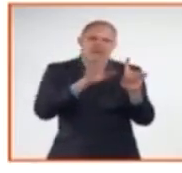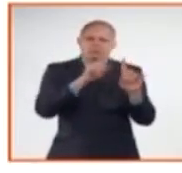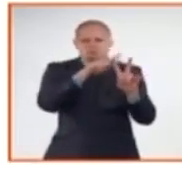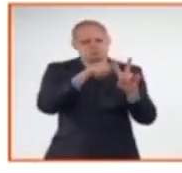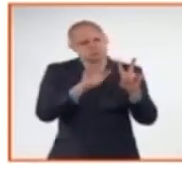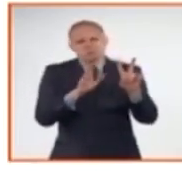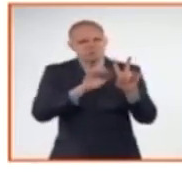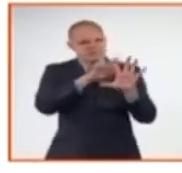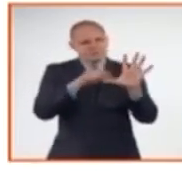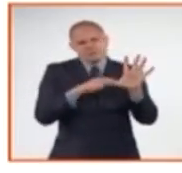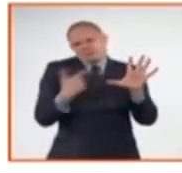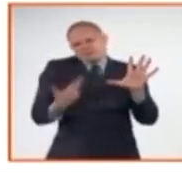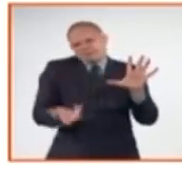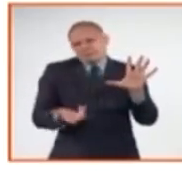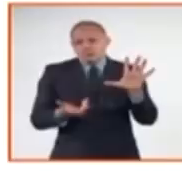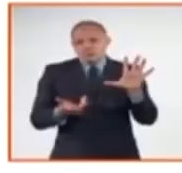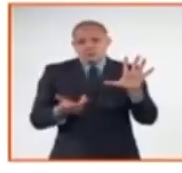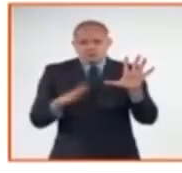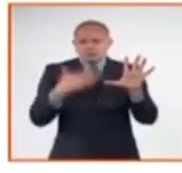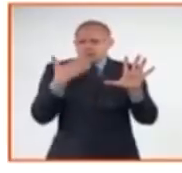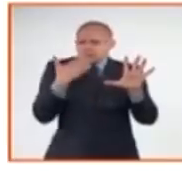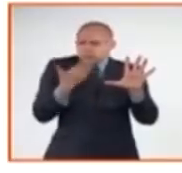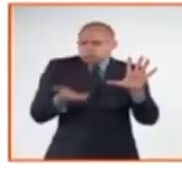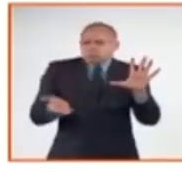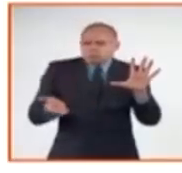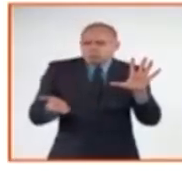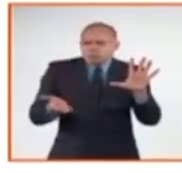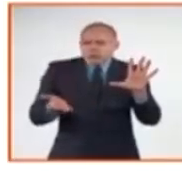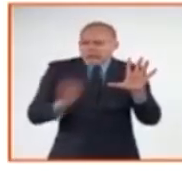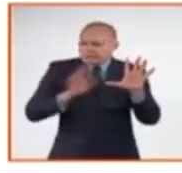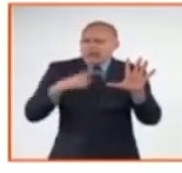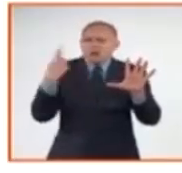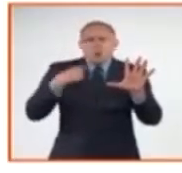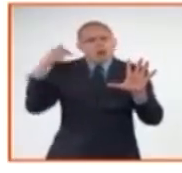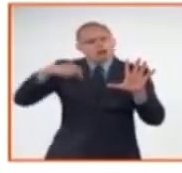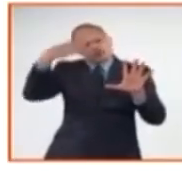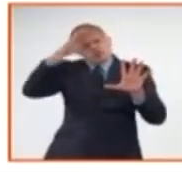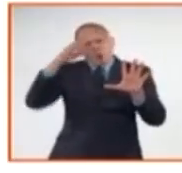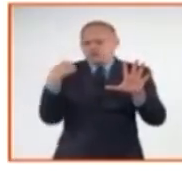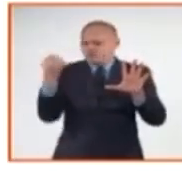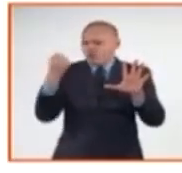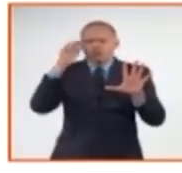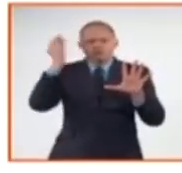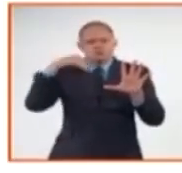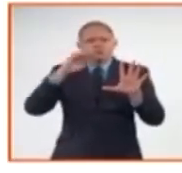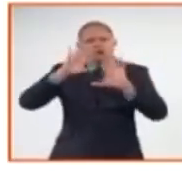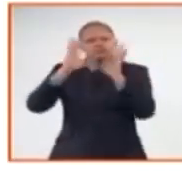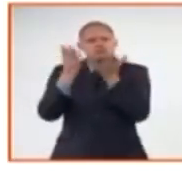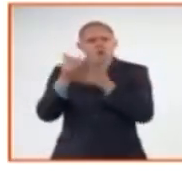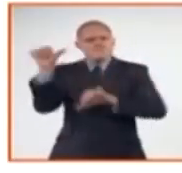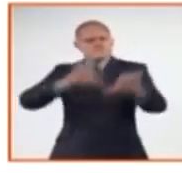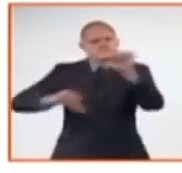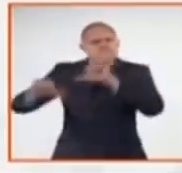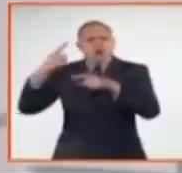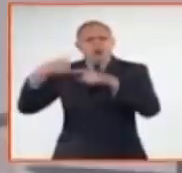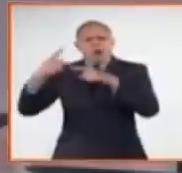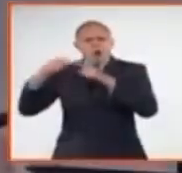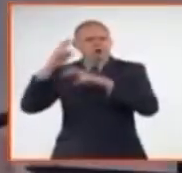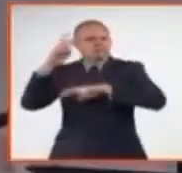de más de 30 años al haber tecnologías porque no no íbamos a probar y regresar teníamos que avanzar precipitadamente